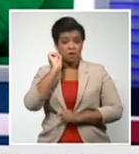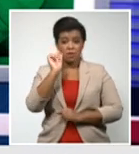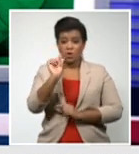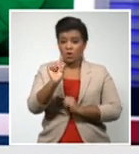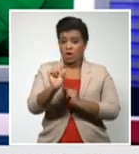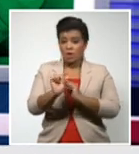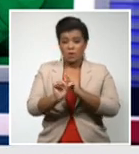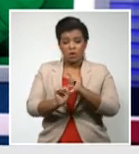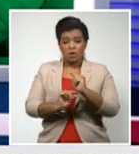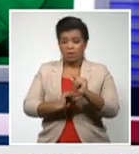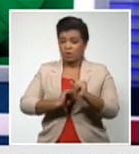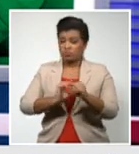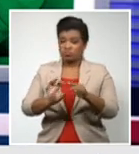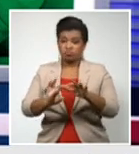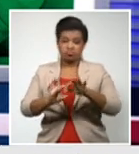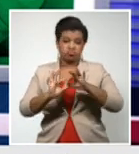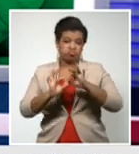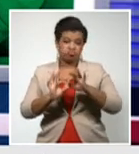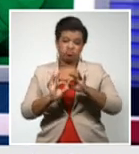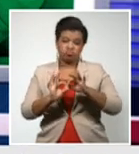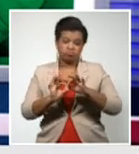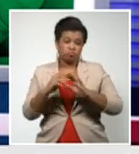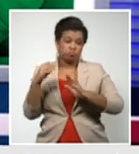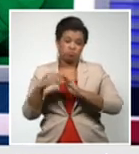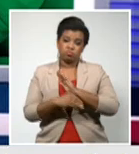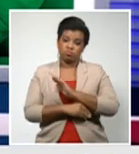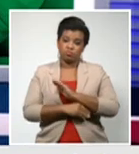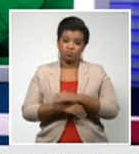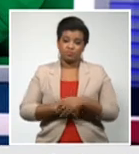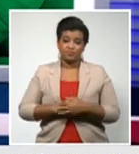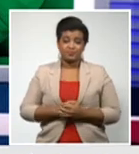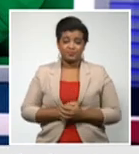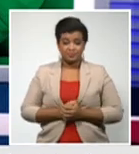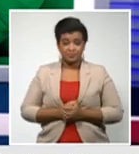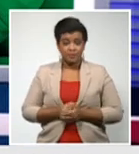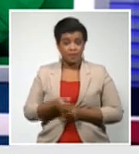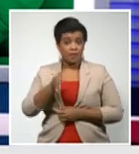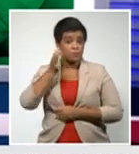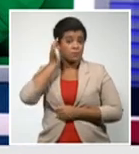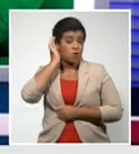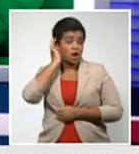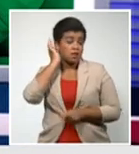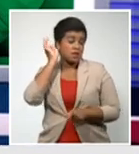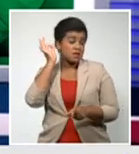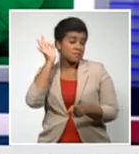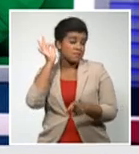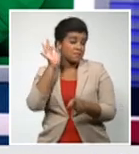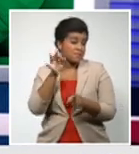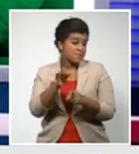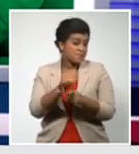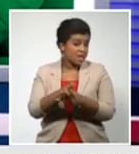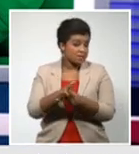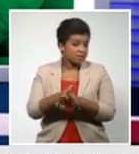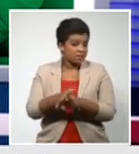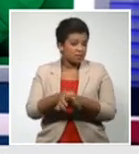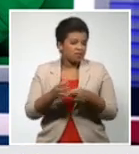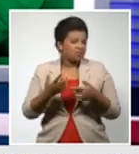tanto tórpida. Esta paciente comenzó inicialmente por